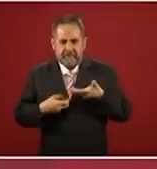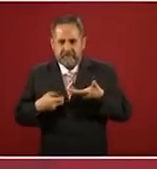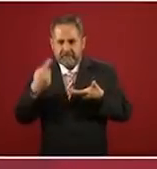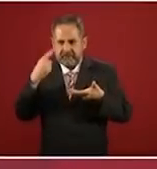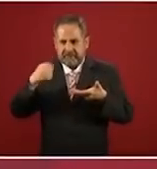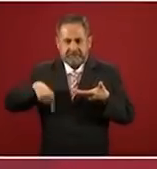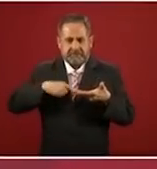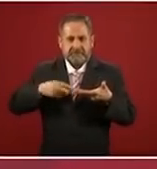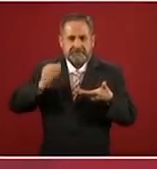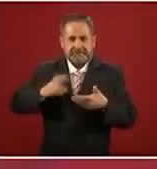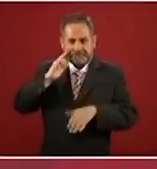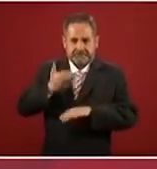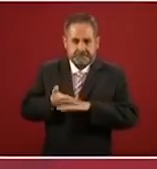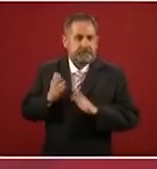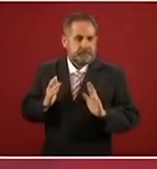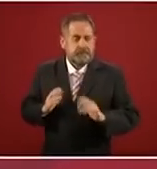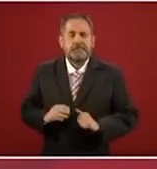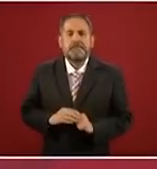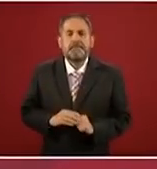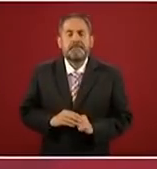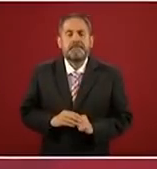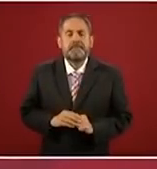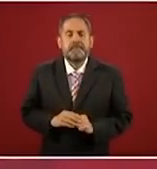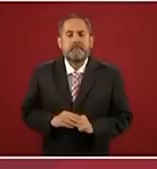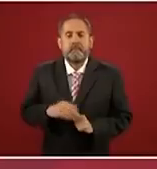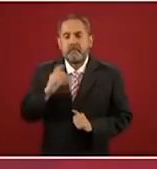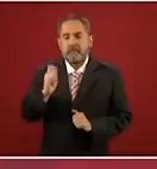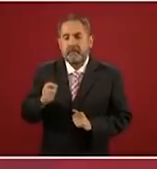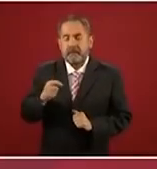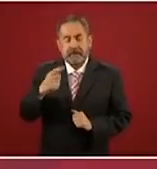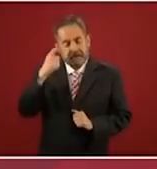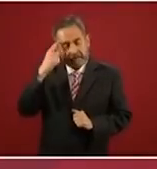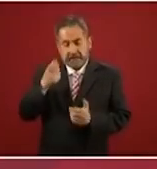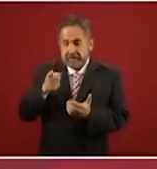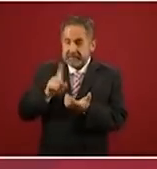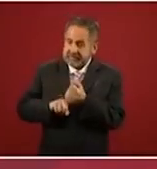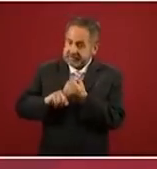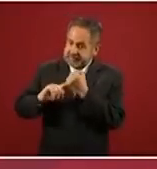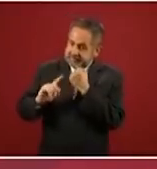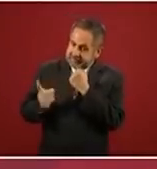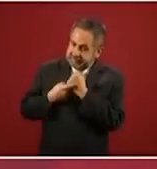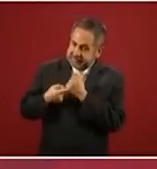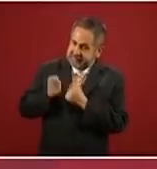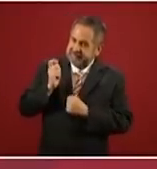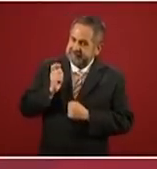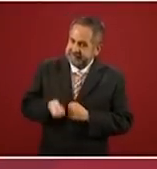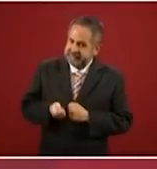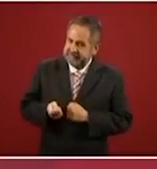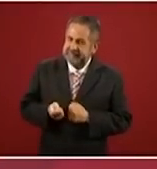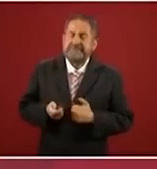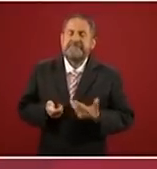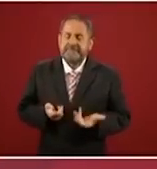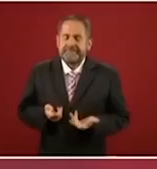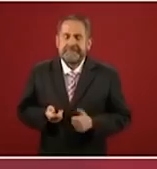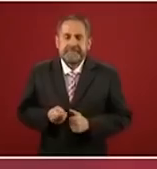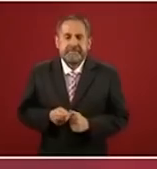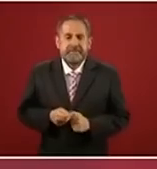aceptar esta responsabilidad es que el fondo del problema es